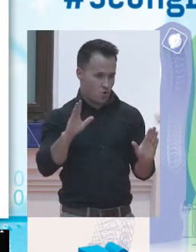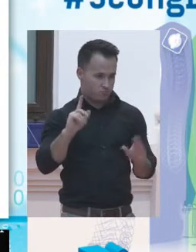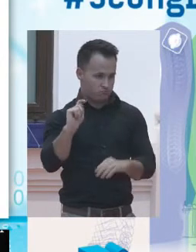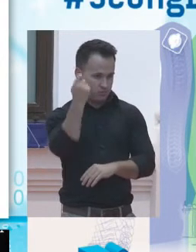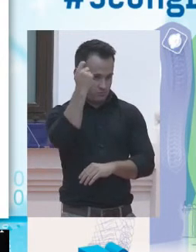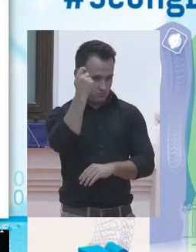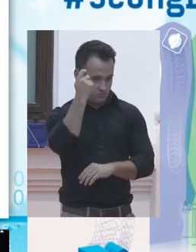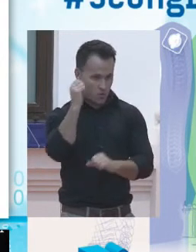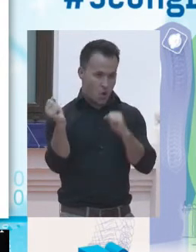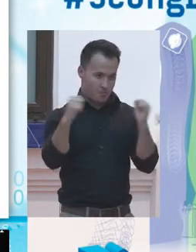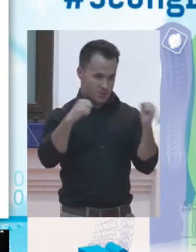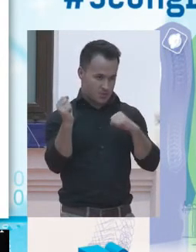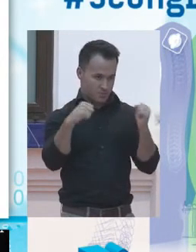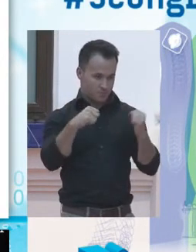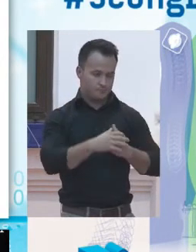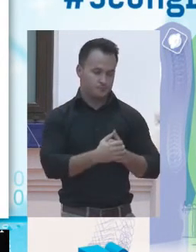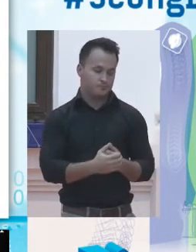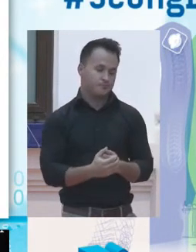competitivo.